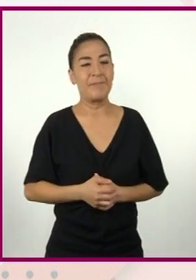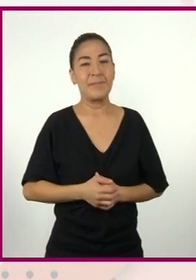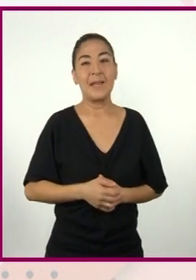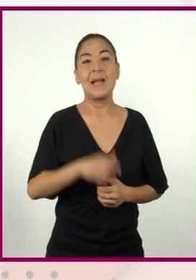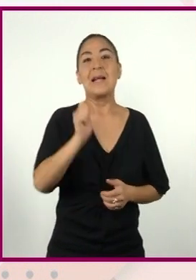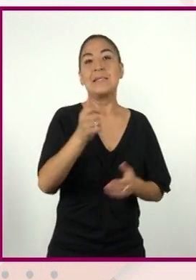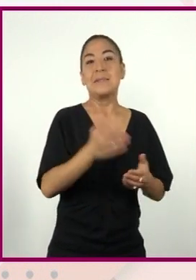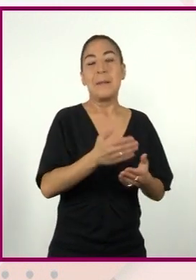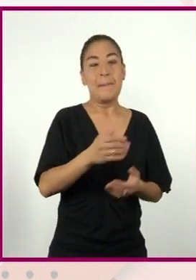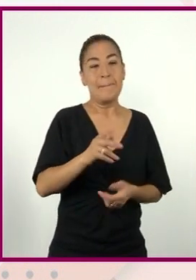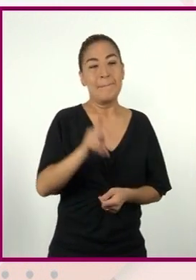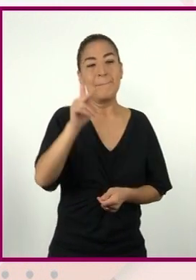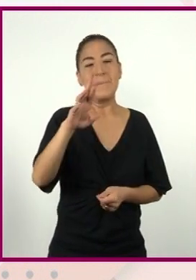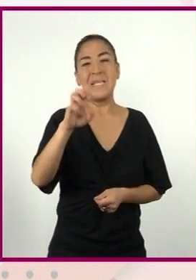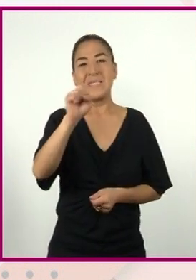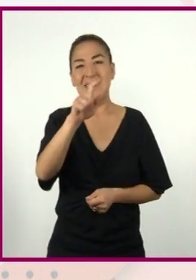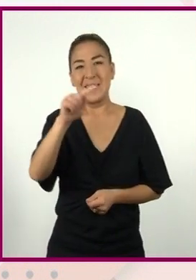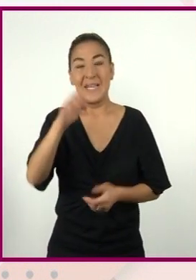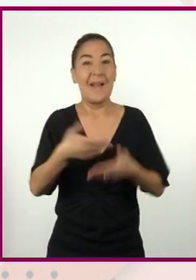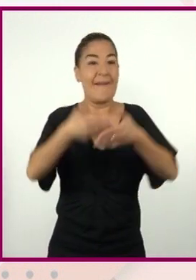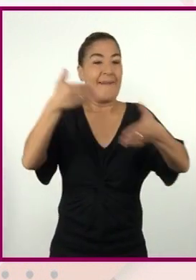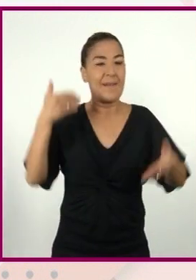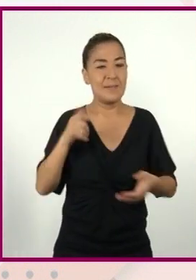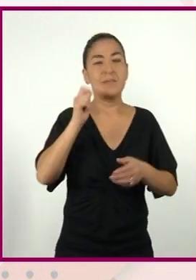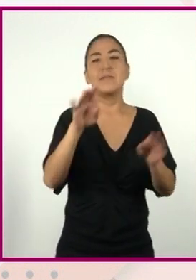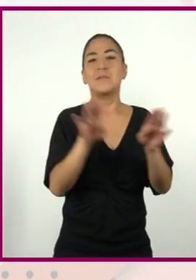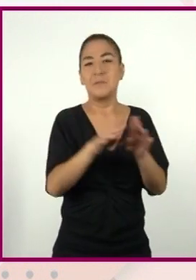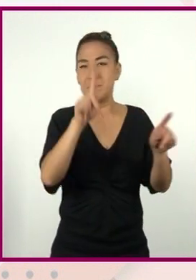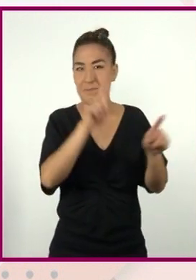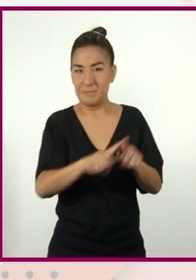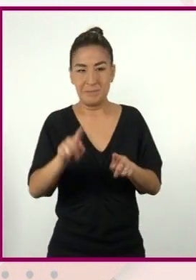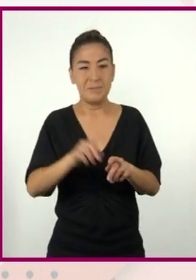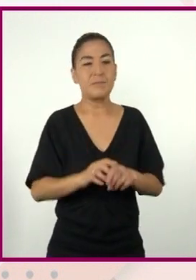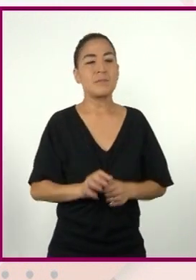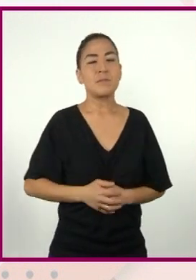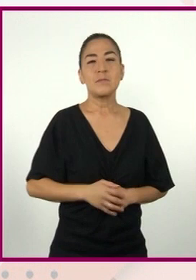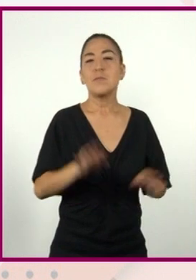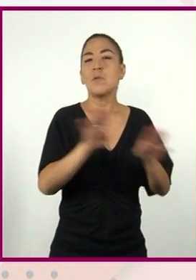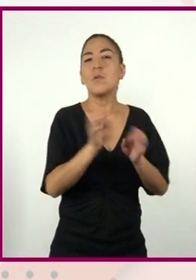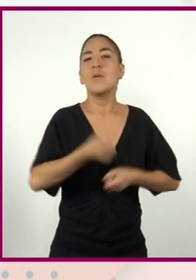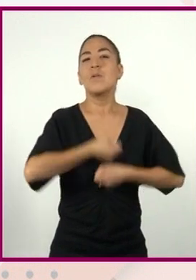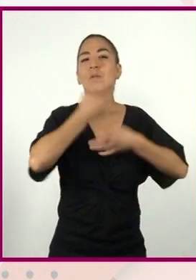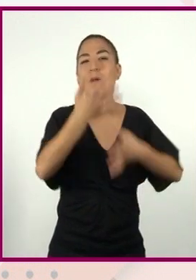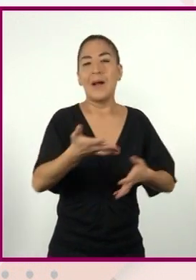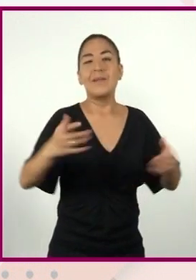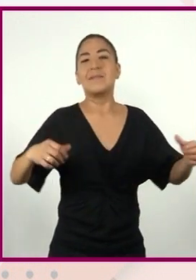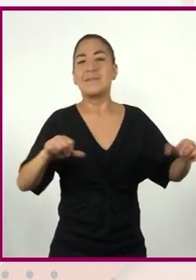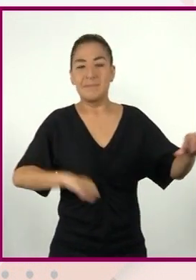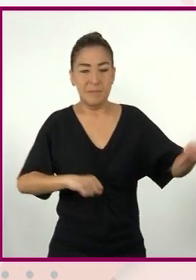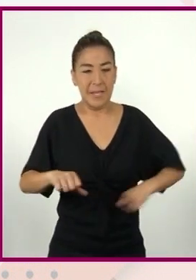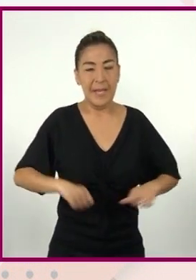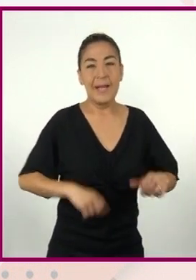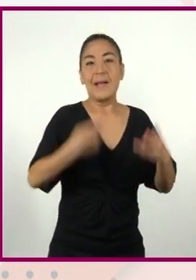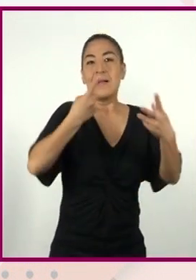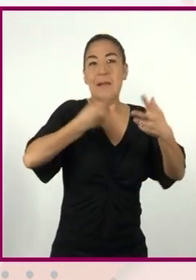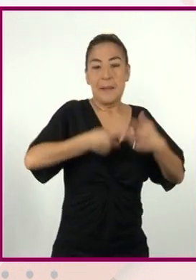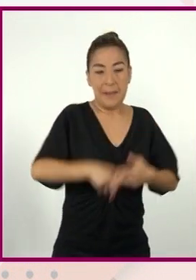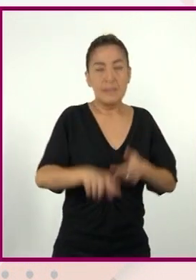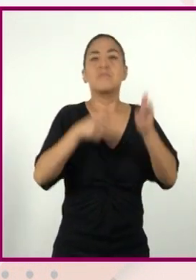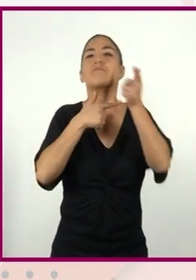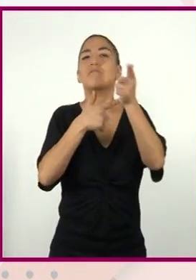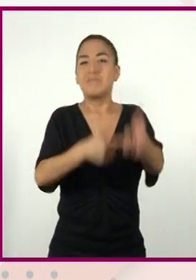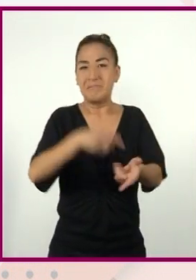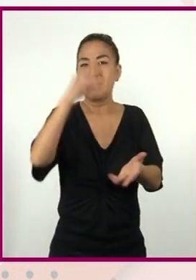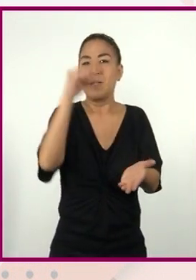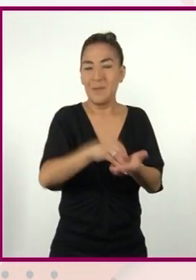Antepresente o pretérito perfecto compuesto. Expresa una acción que comenzó y que continúa